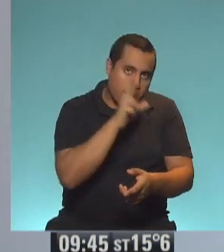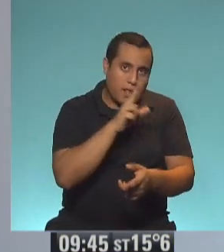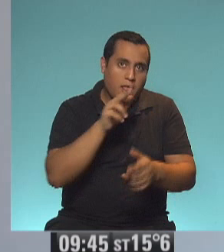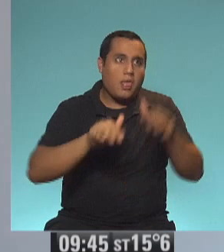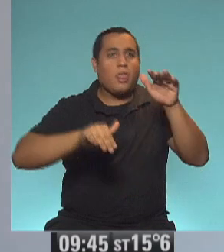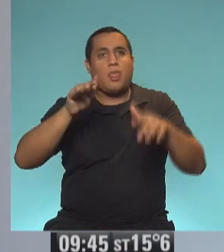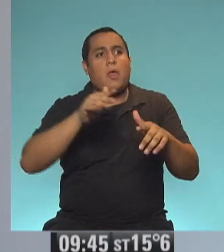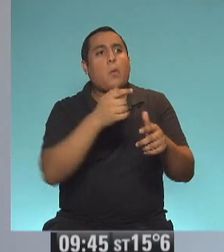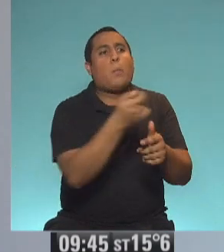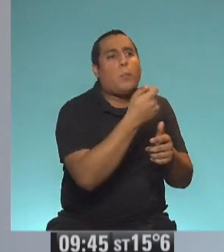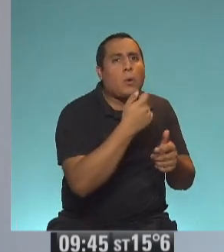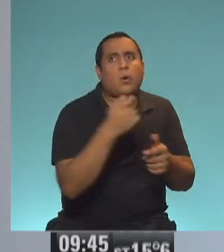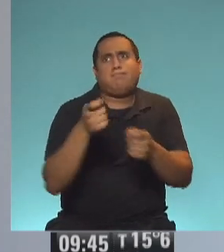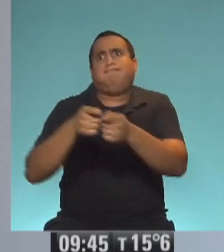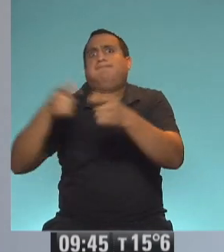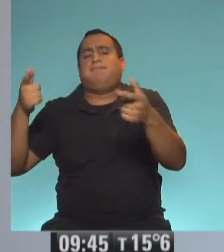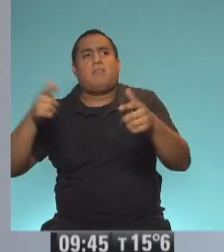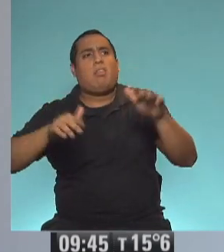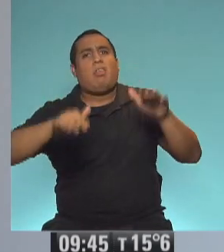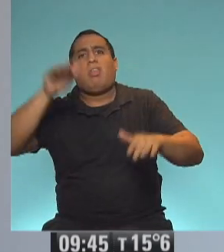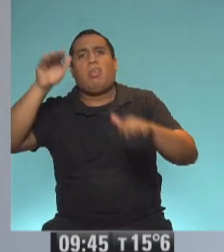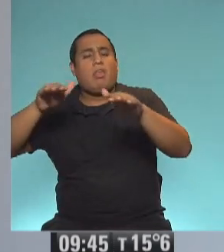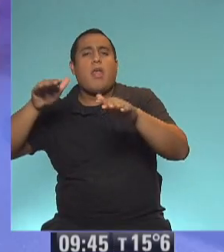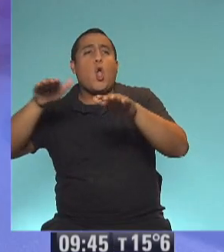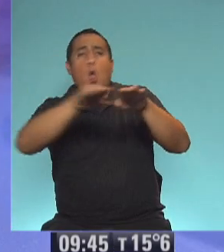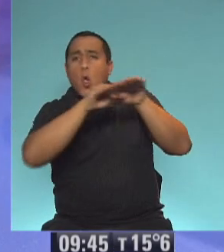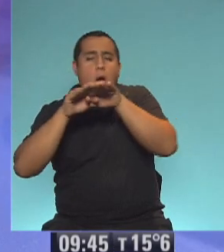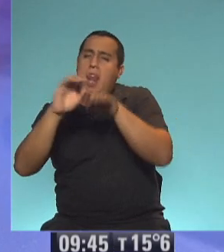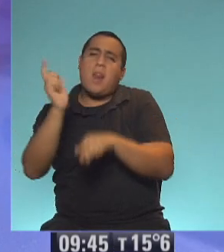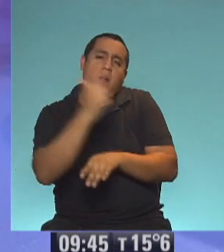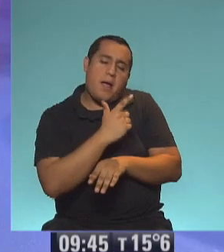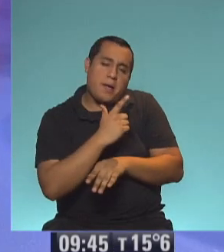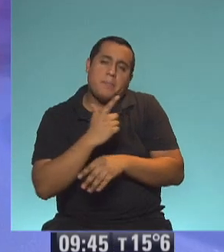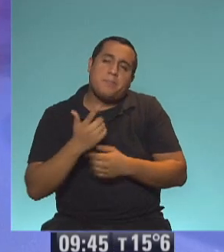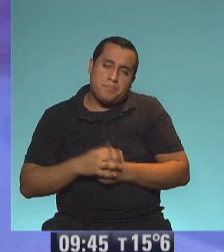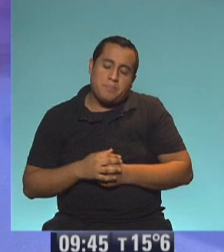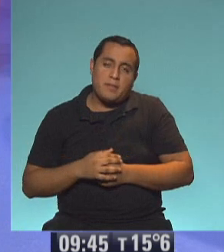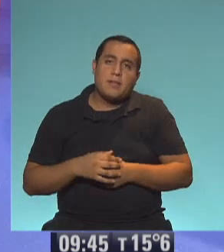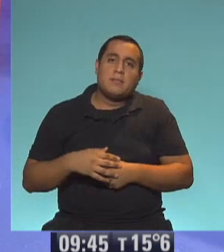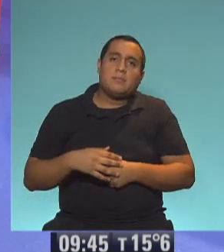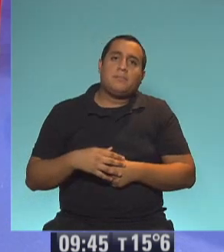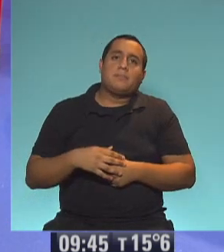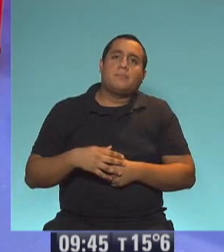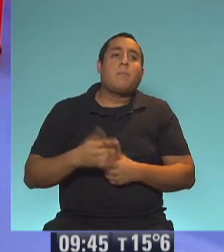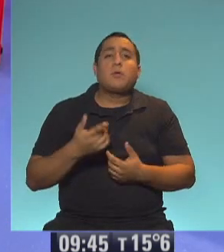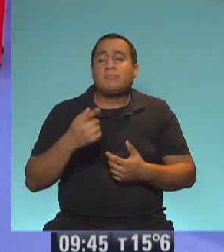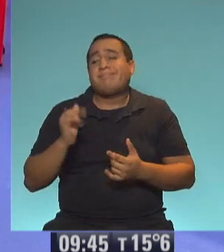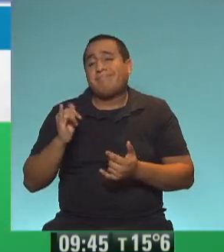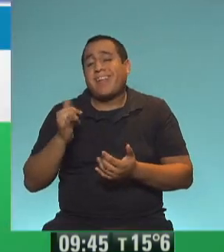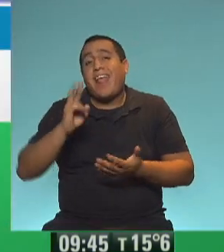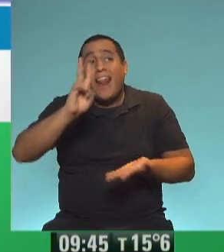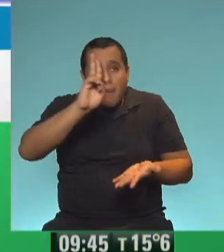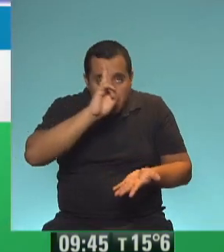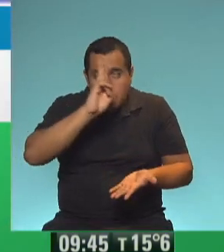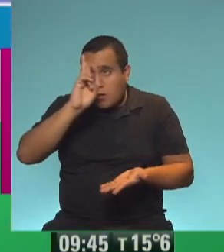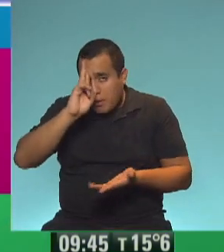¿Sentías que había desigualdad entre las guardavidas y los guardavidas? Sí, en el respeto a